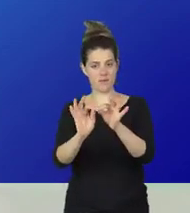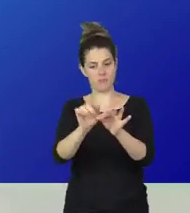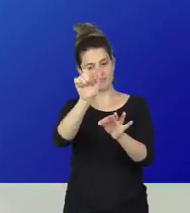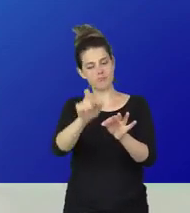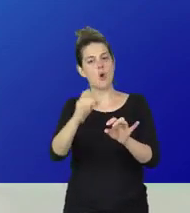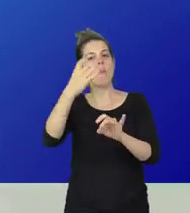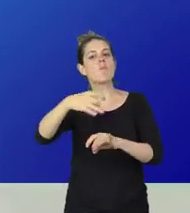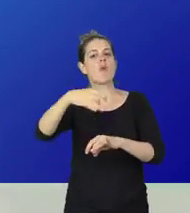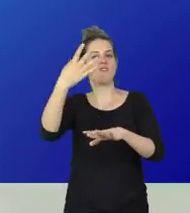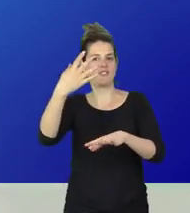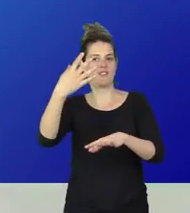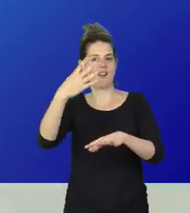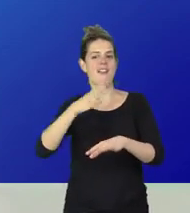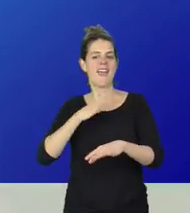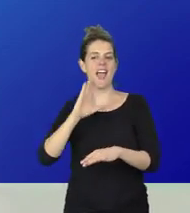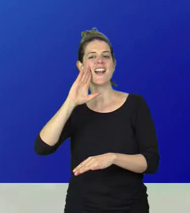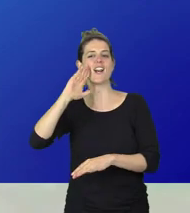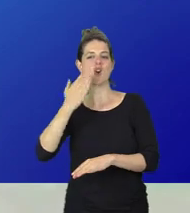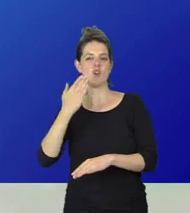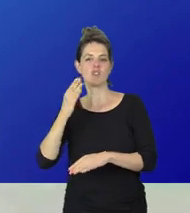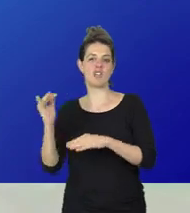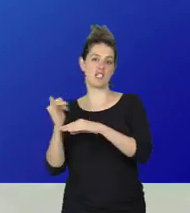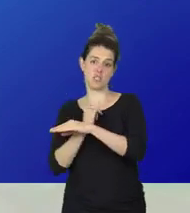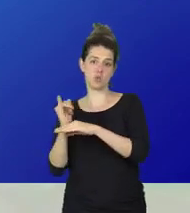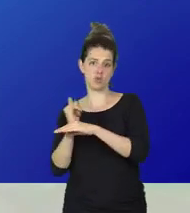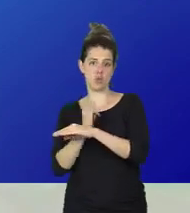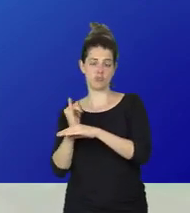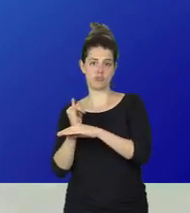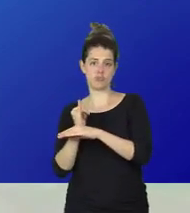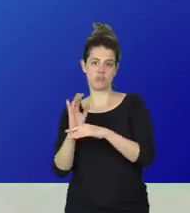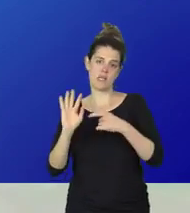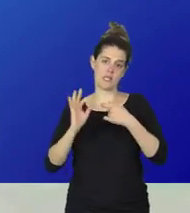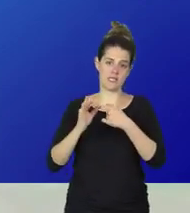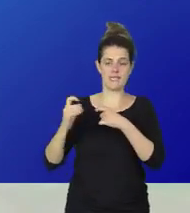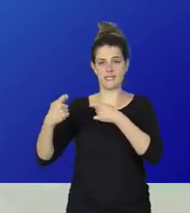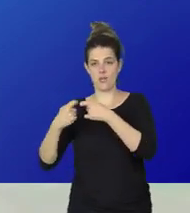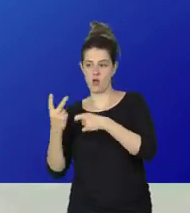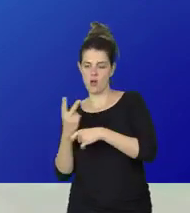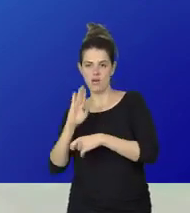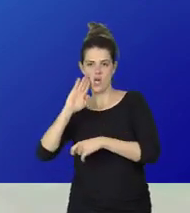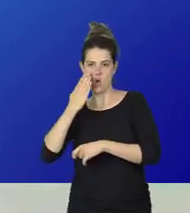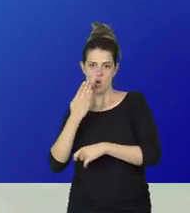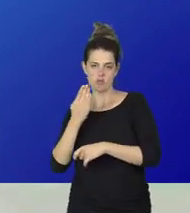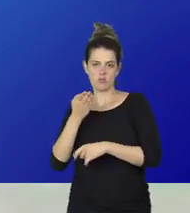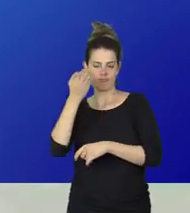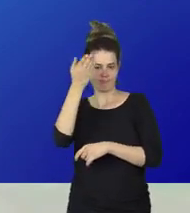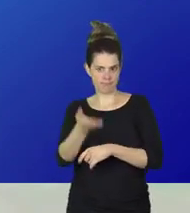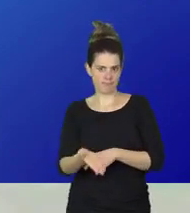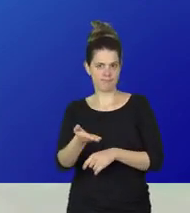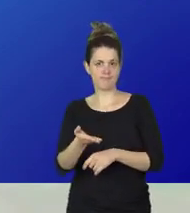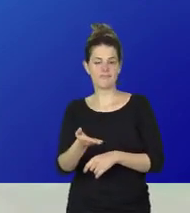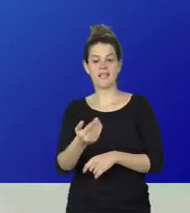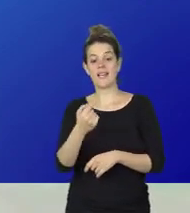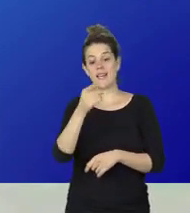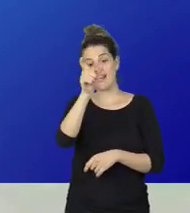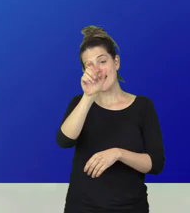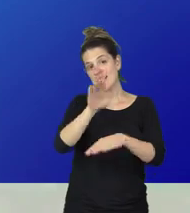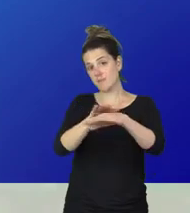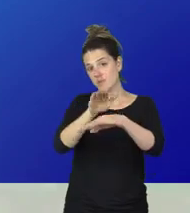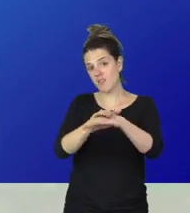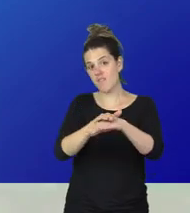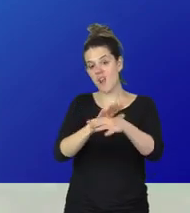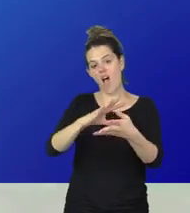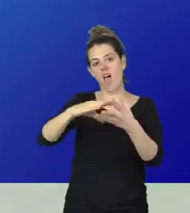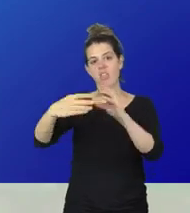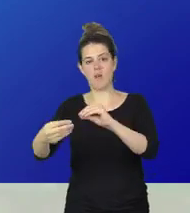es decir, aquel profesional que está habilitado por una institución reconocida por Azul y AIRSU, que va a trasladar un mensaje de